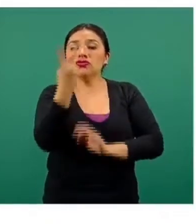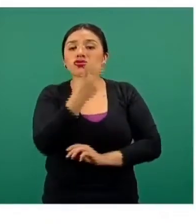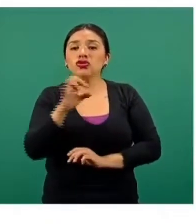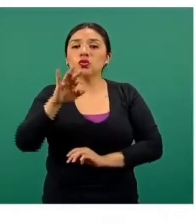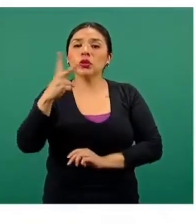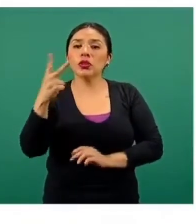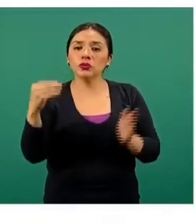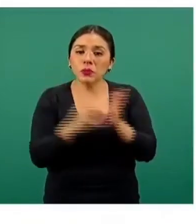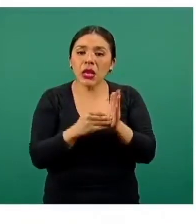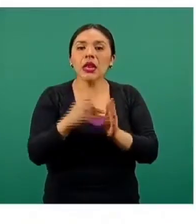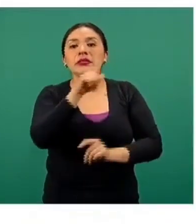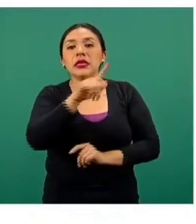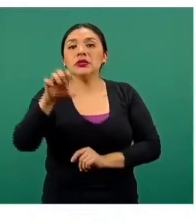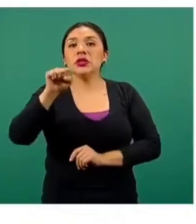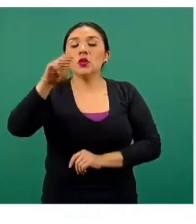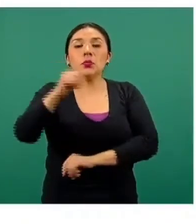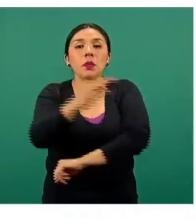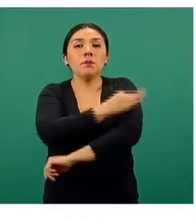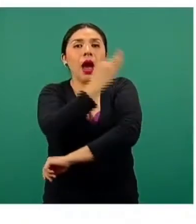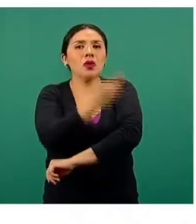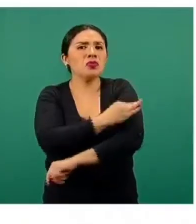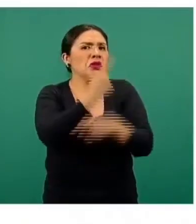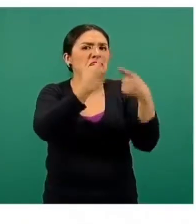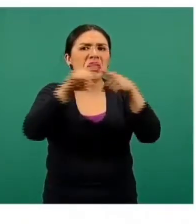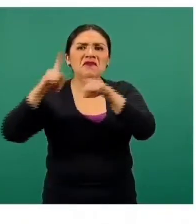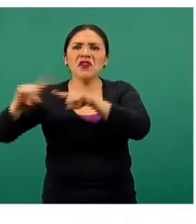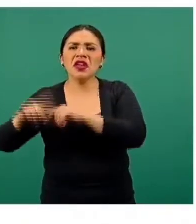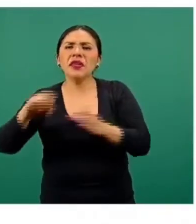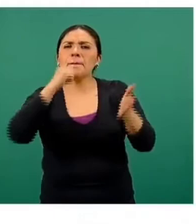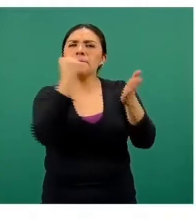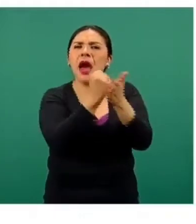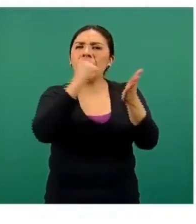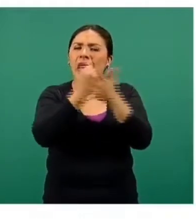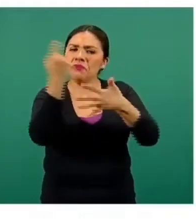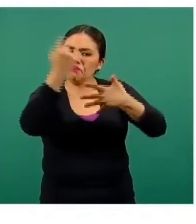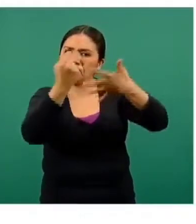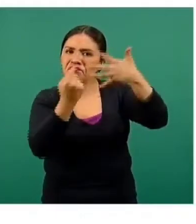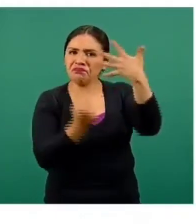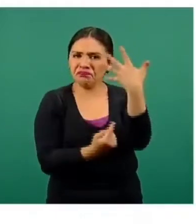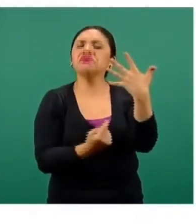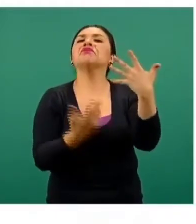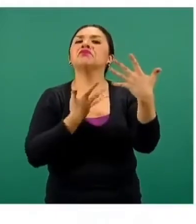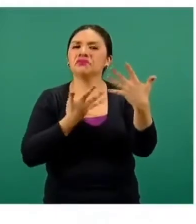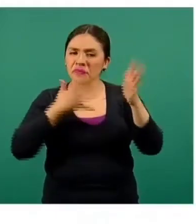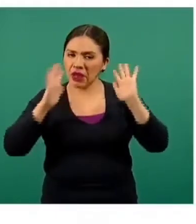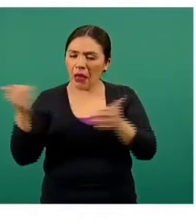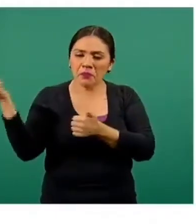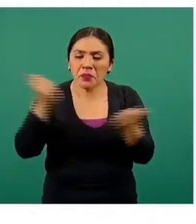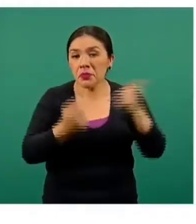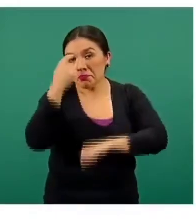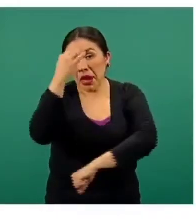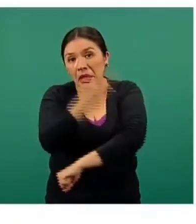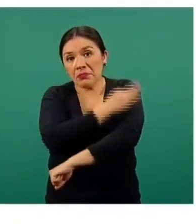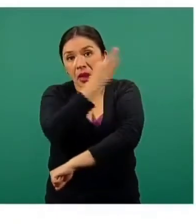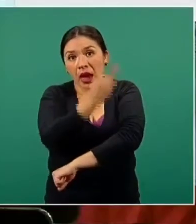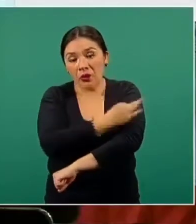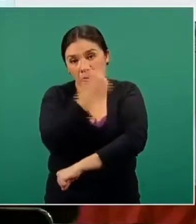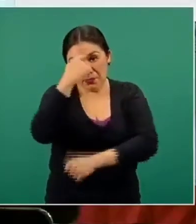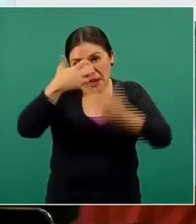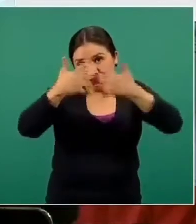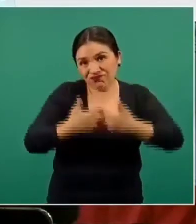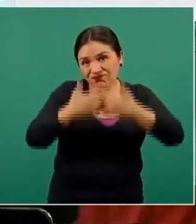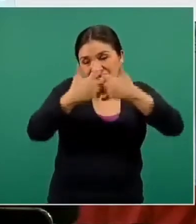12.252.769 vacunas de las distintas productos, de las distintas marcas o compañías que fabrican las vacunas contra